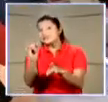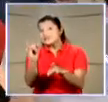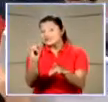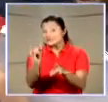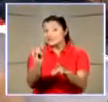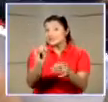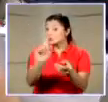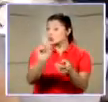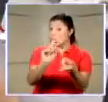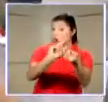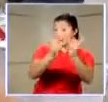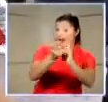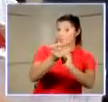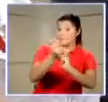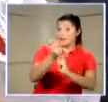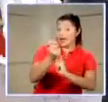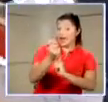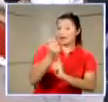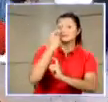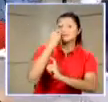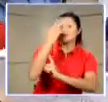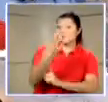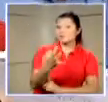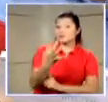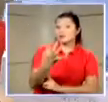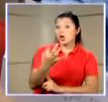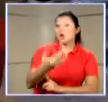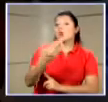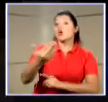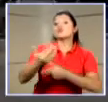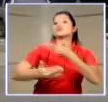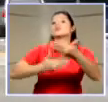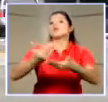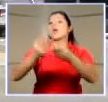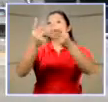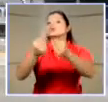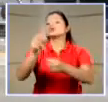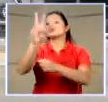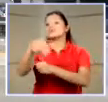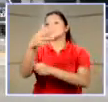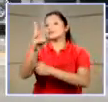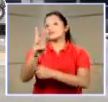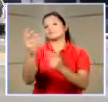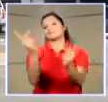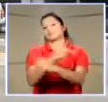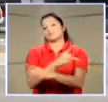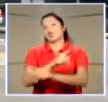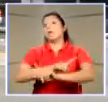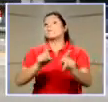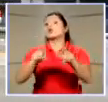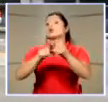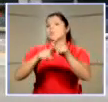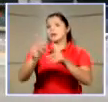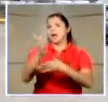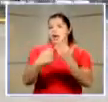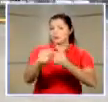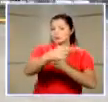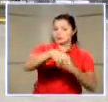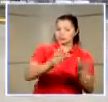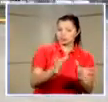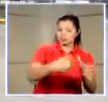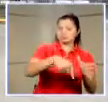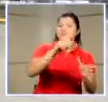fiscal no cambia cuando se tramite el presupuesto del 2016. Pero también hay sectores que manifestaron su apoyo a los recortes